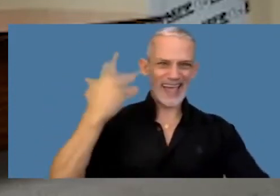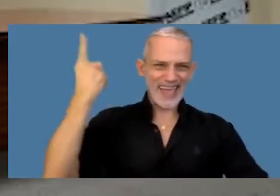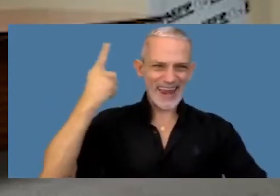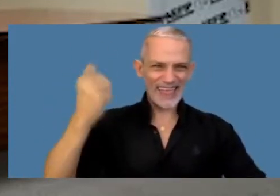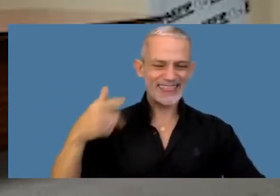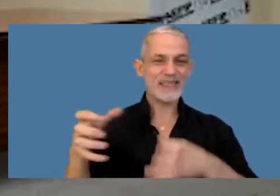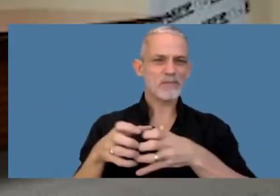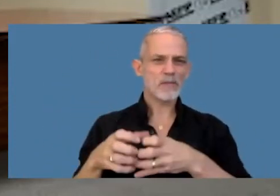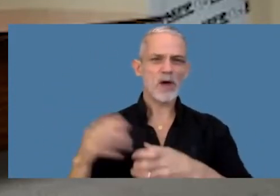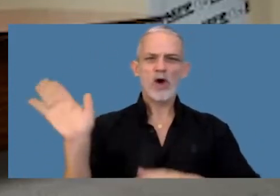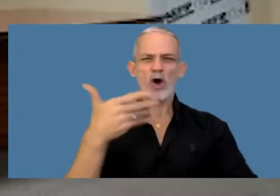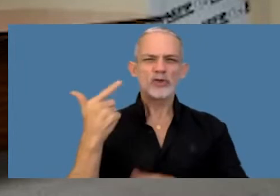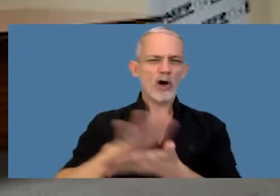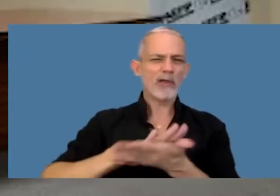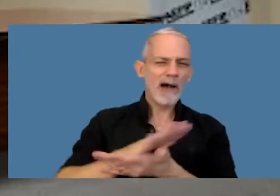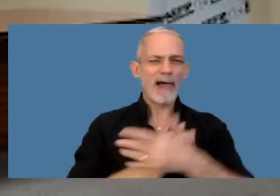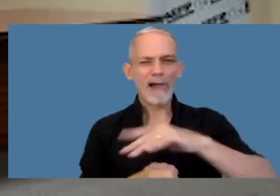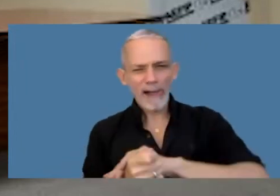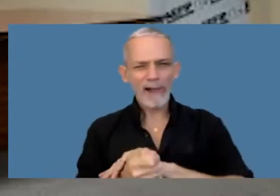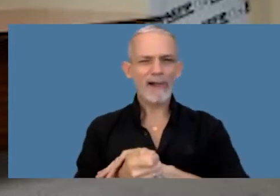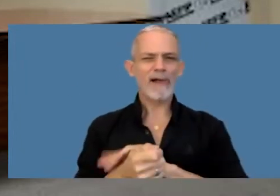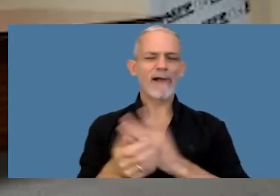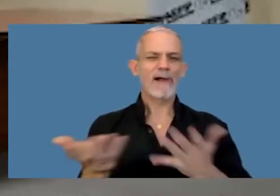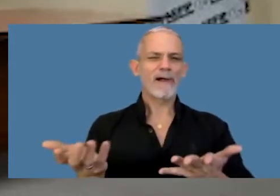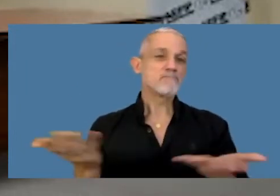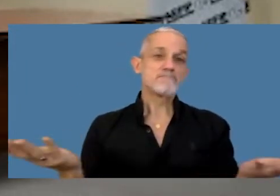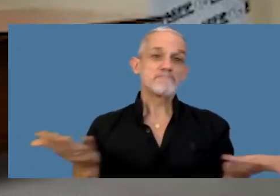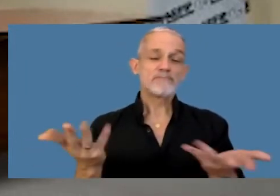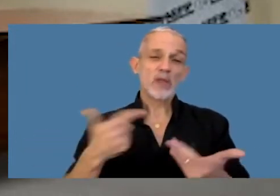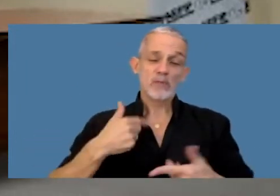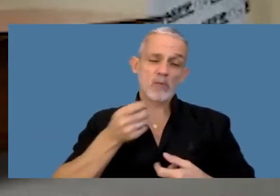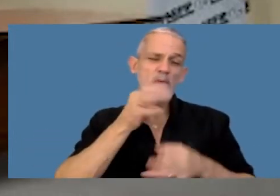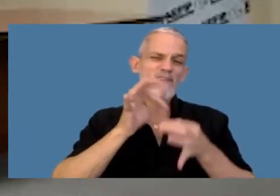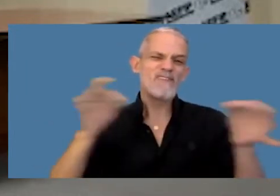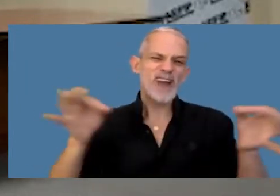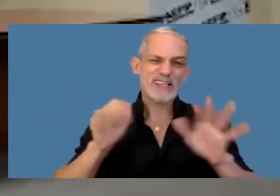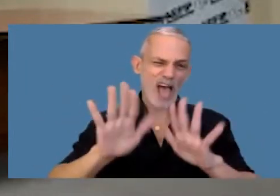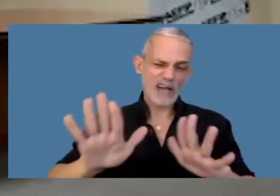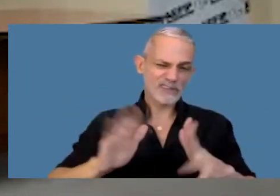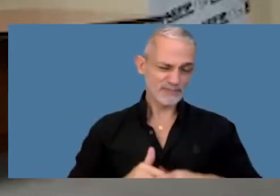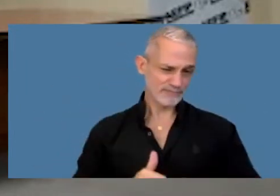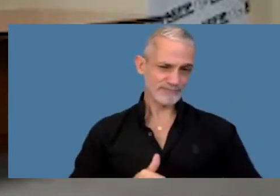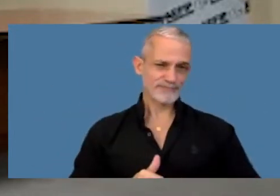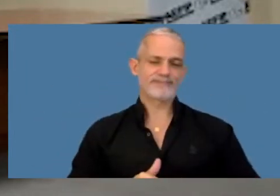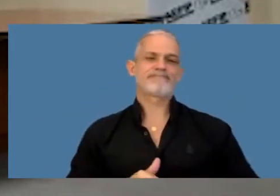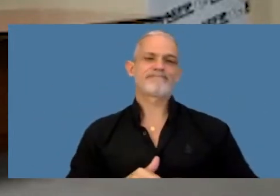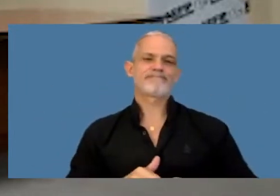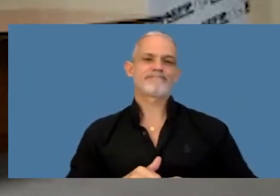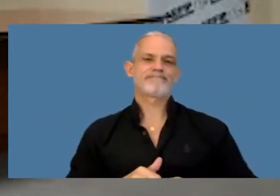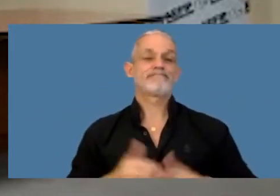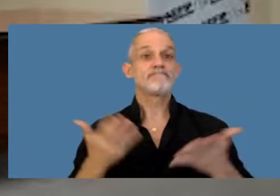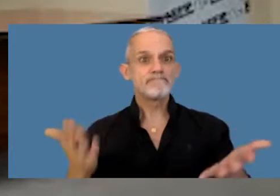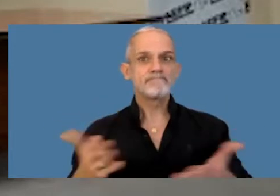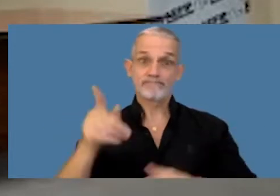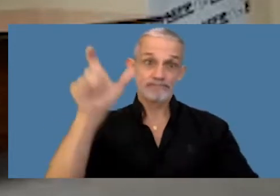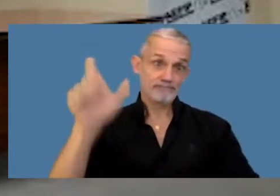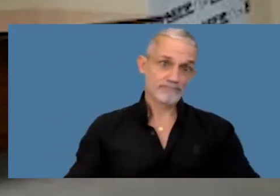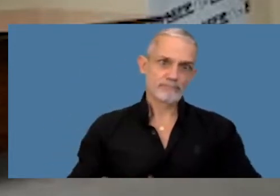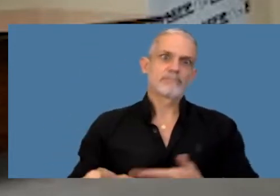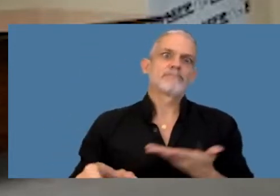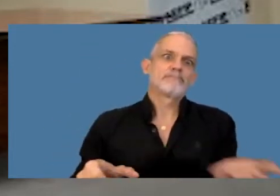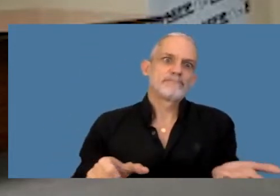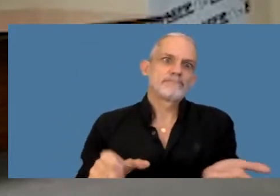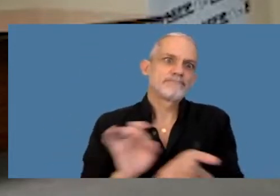son todos corruptos, ¿no? Se manda una expresión de esta característica. A esta persona obviamente